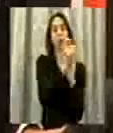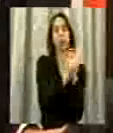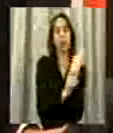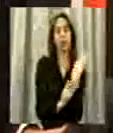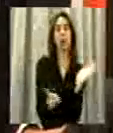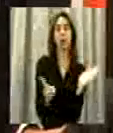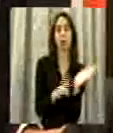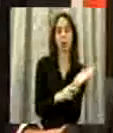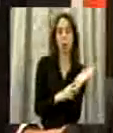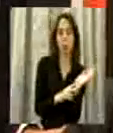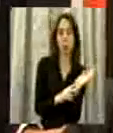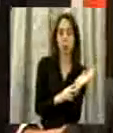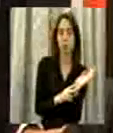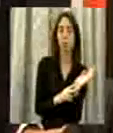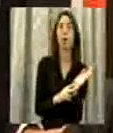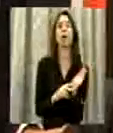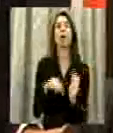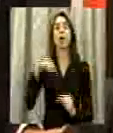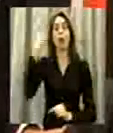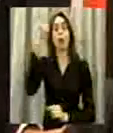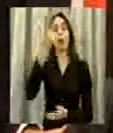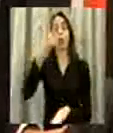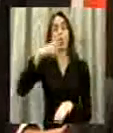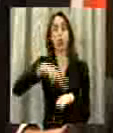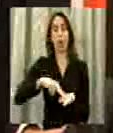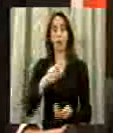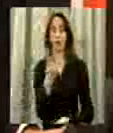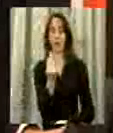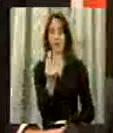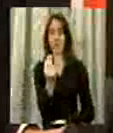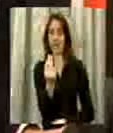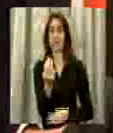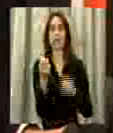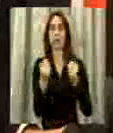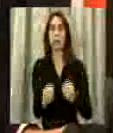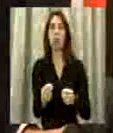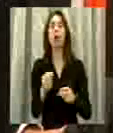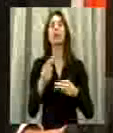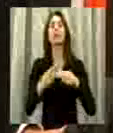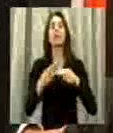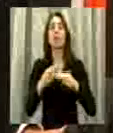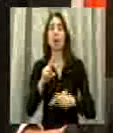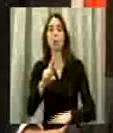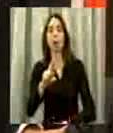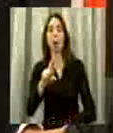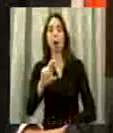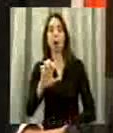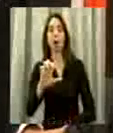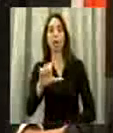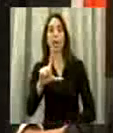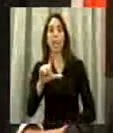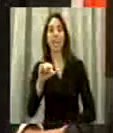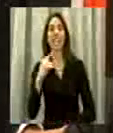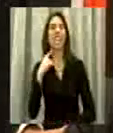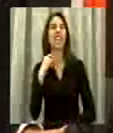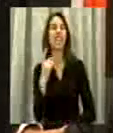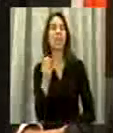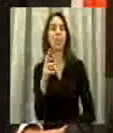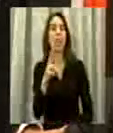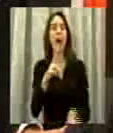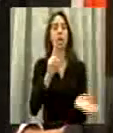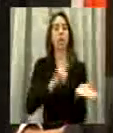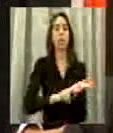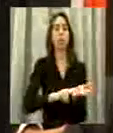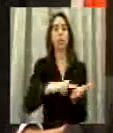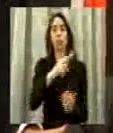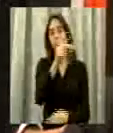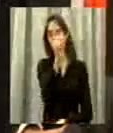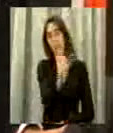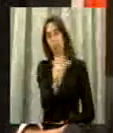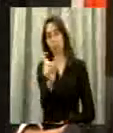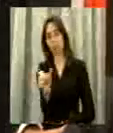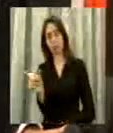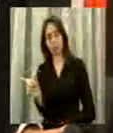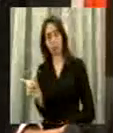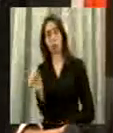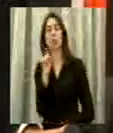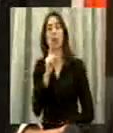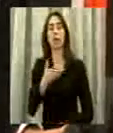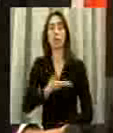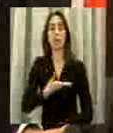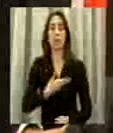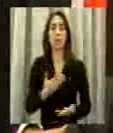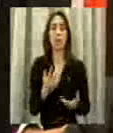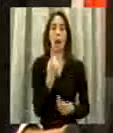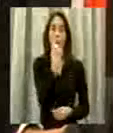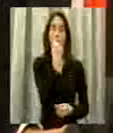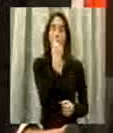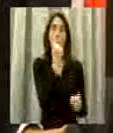día van a poder, a partir del año 2013, se va a poder reliquidar el impuesto en las personas que tengan